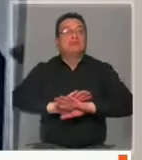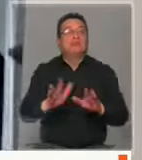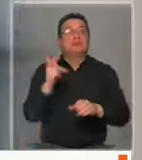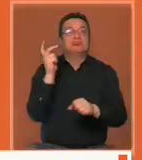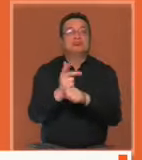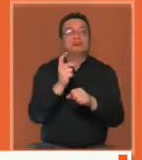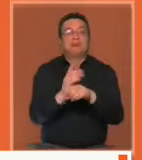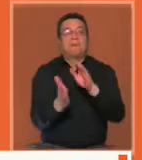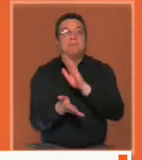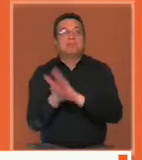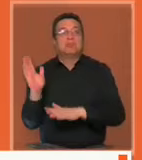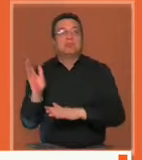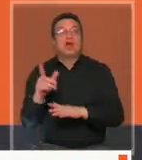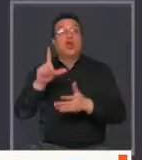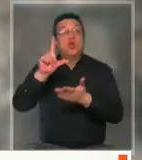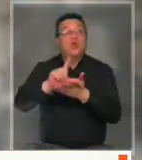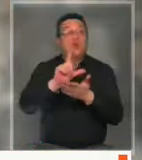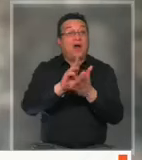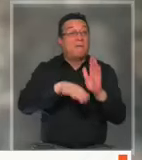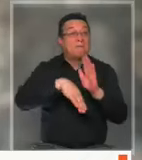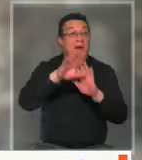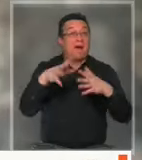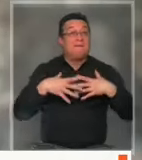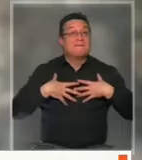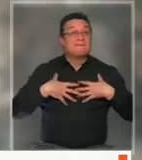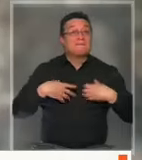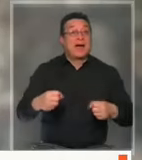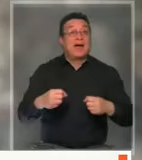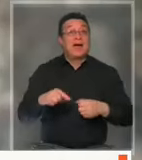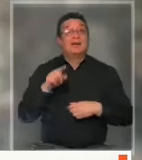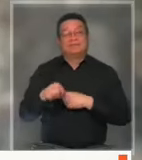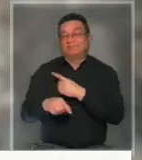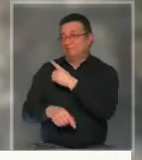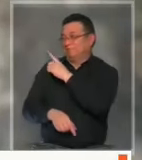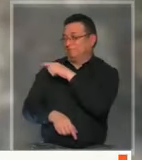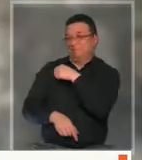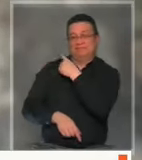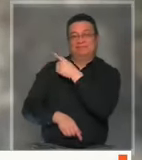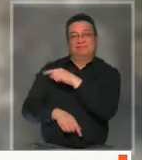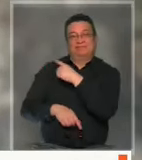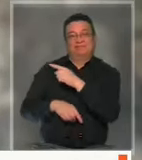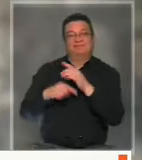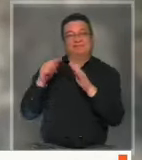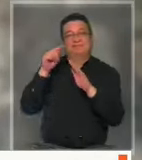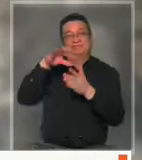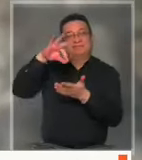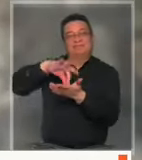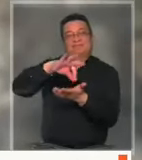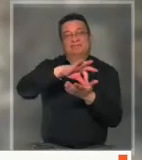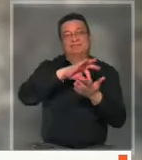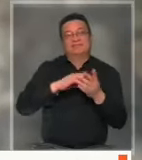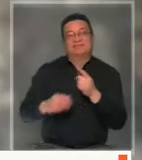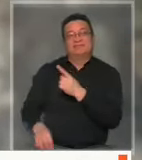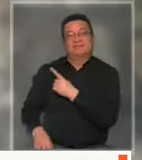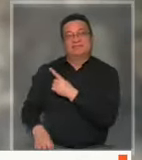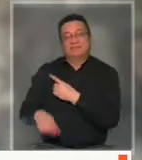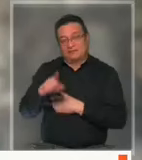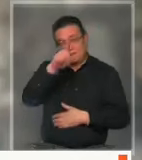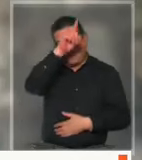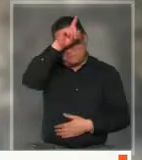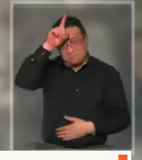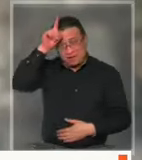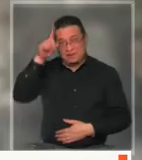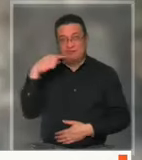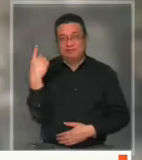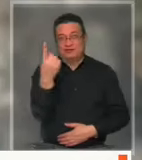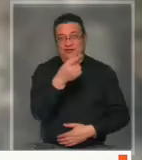delito. Los sectores favoritos de estos delincuentes, Villa Viciosa, Dodón, Las Rosas, Pozuelo de Alarcón, entre otros, todos